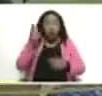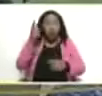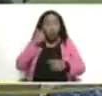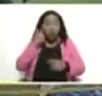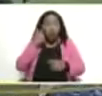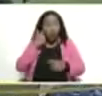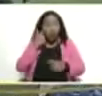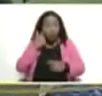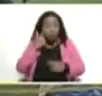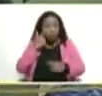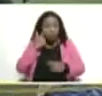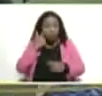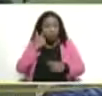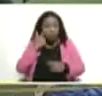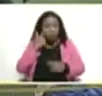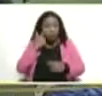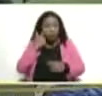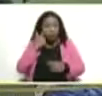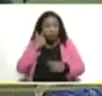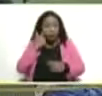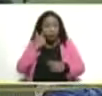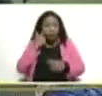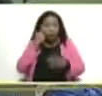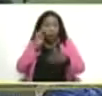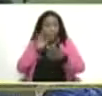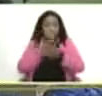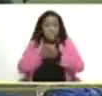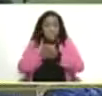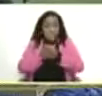compañero general en jefe, ministro